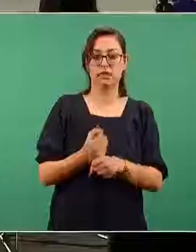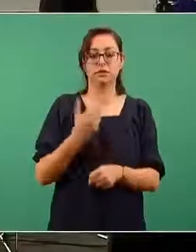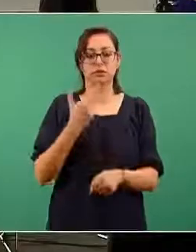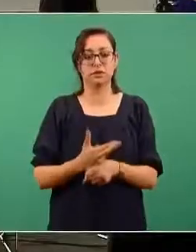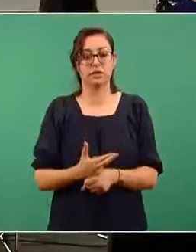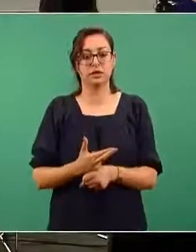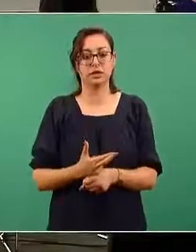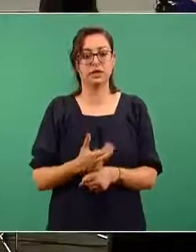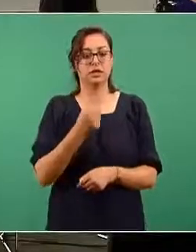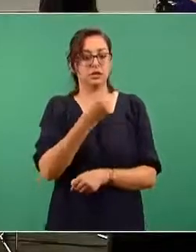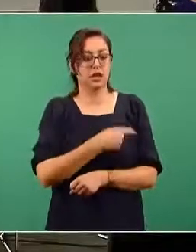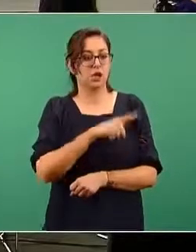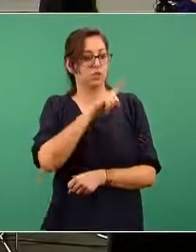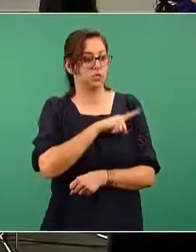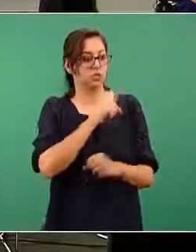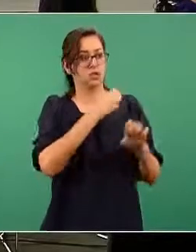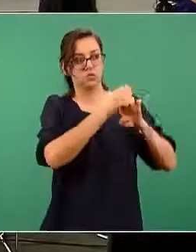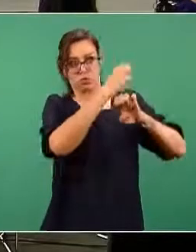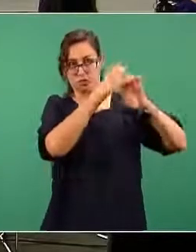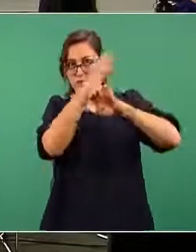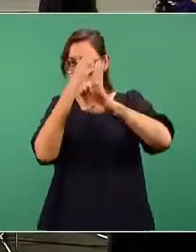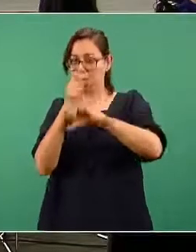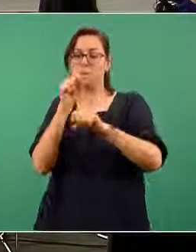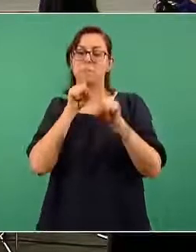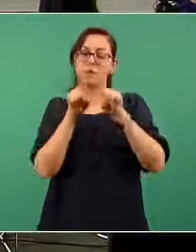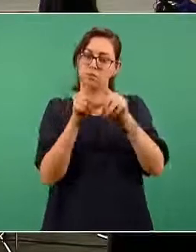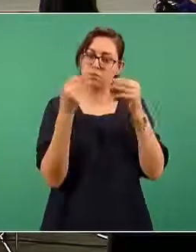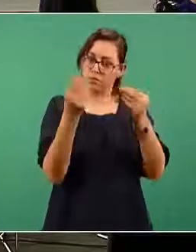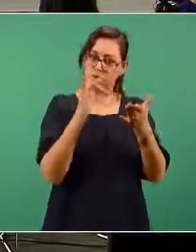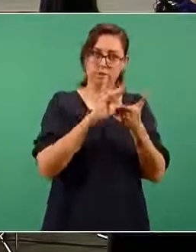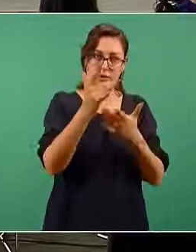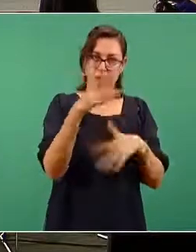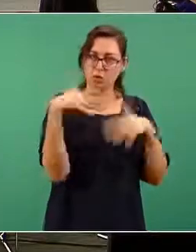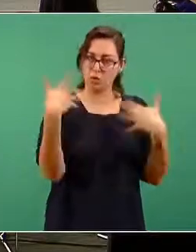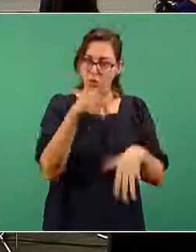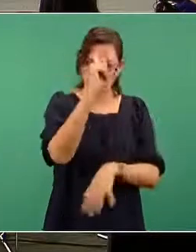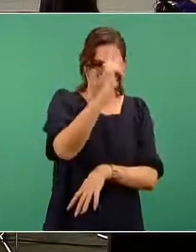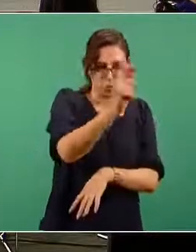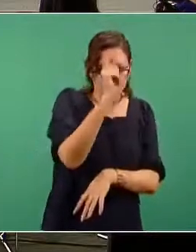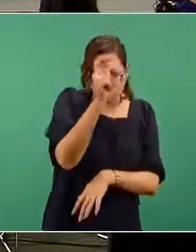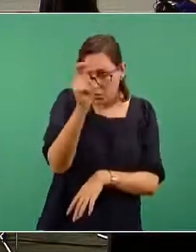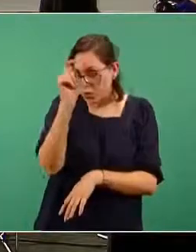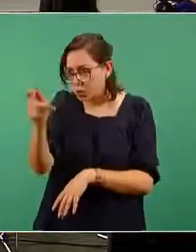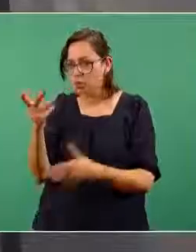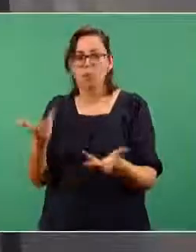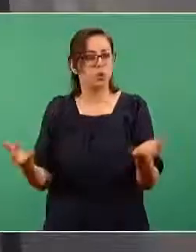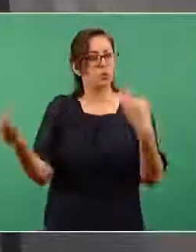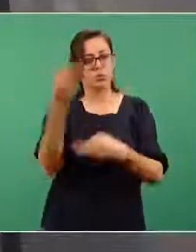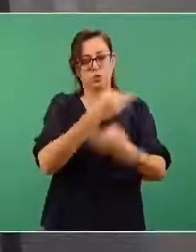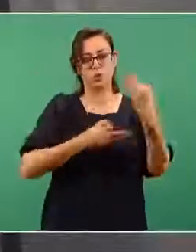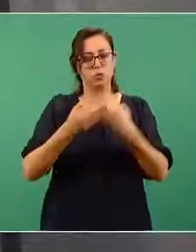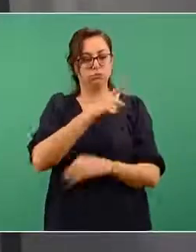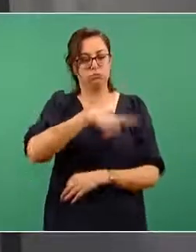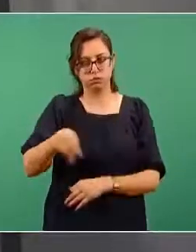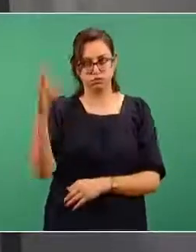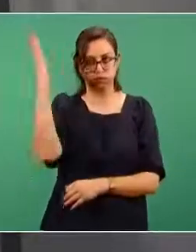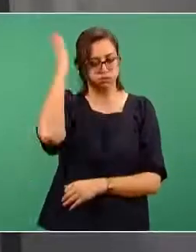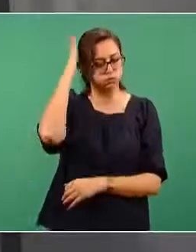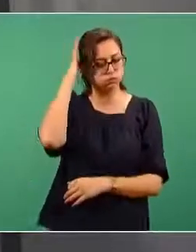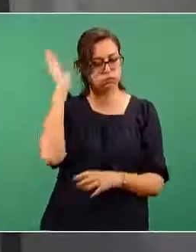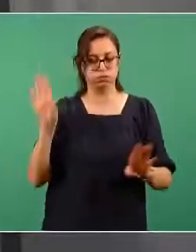y secretarios de salud de las entidades federativas que han tenido una espléndida actitud de liderazgo,